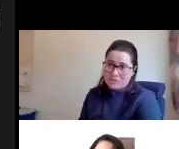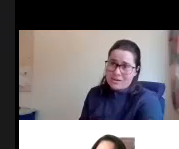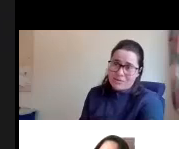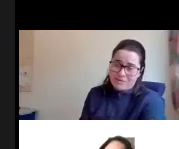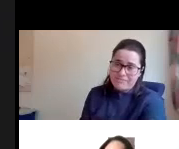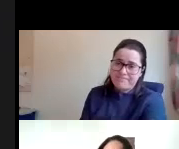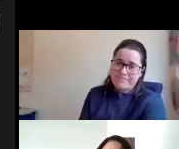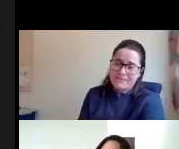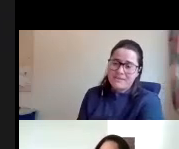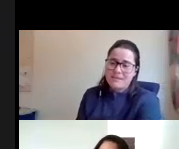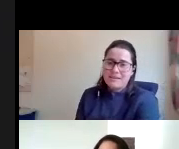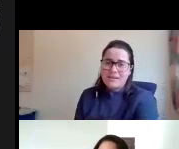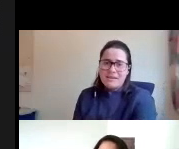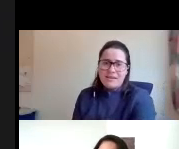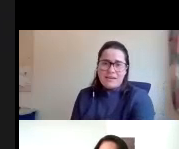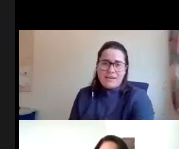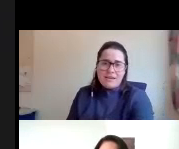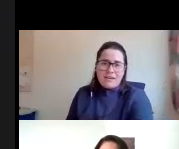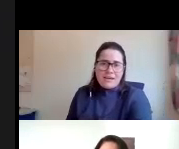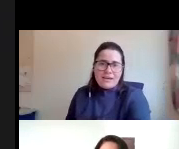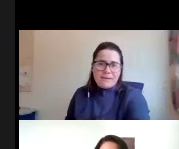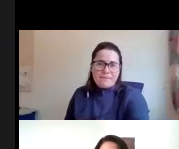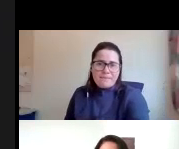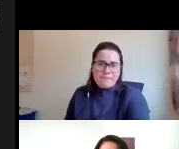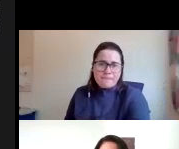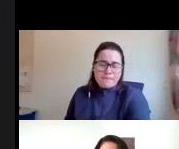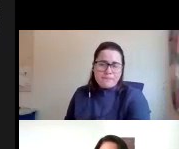estoy asociada igual.